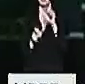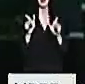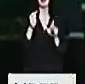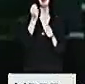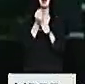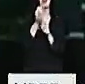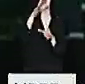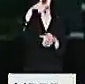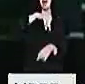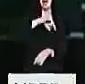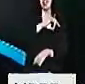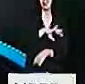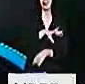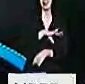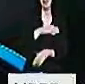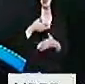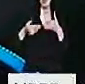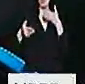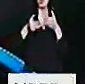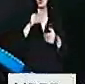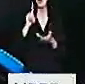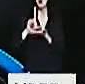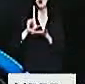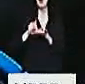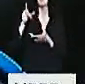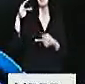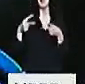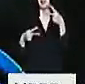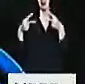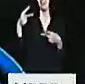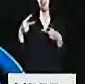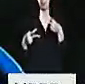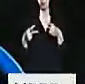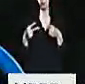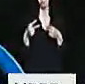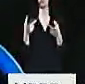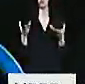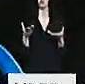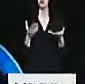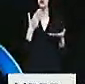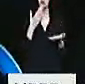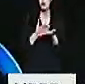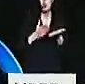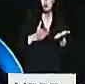y nuestra casa matriz está en Viña del Mar. Ajá. Entonces, desde el principio, la descentralización,